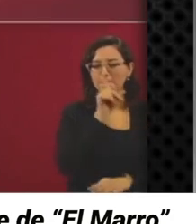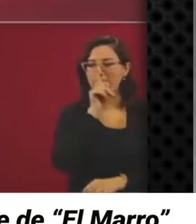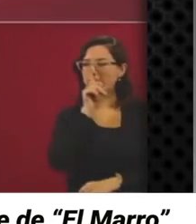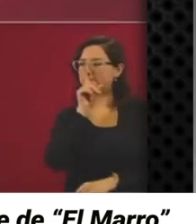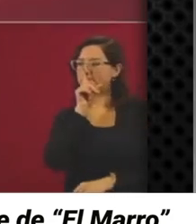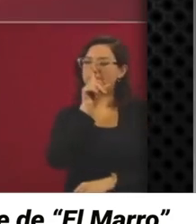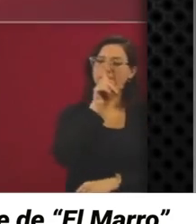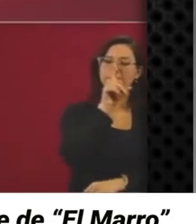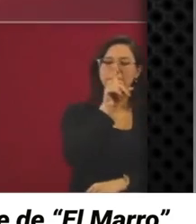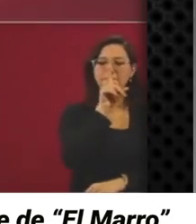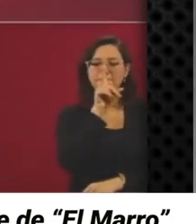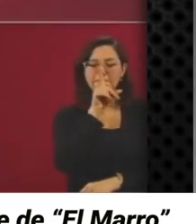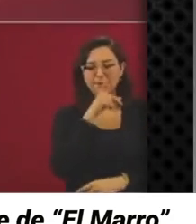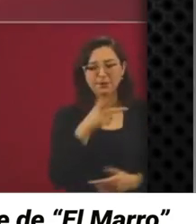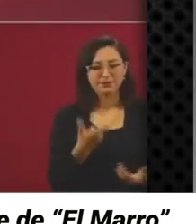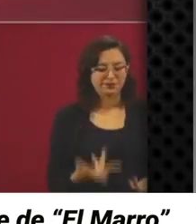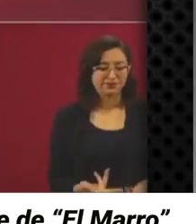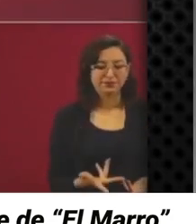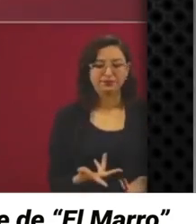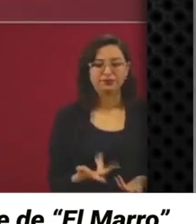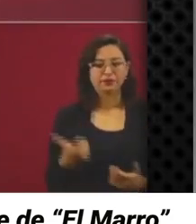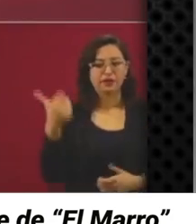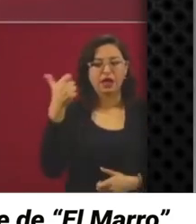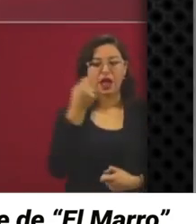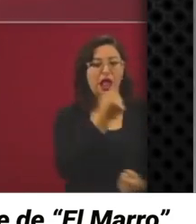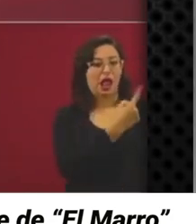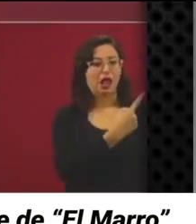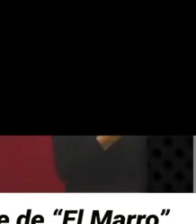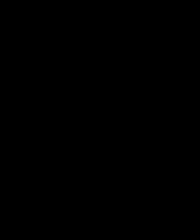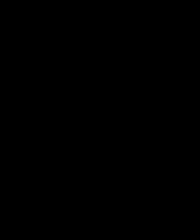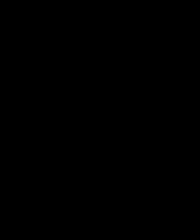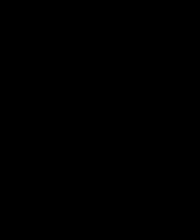un asunto añejo entre ineficiencias y corrupción.